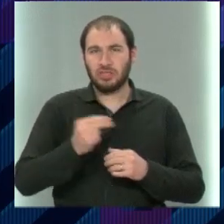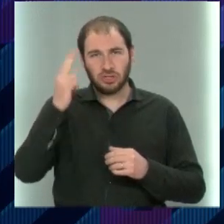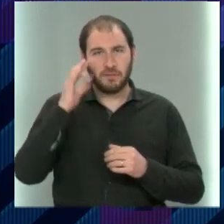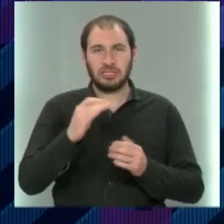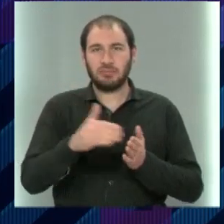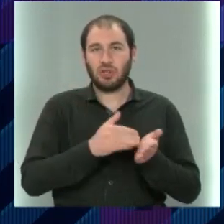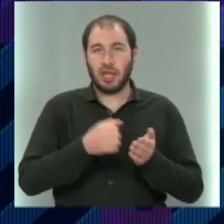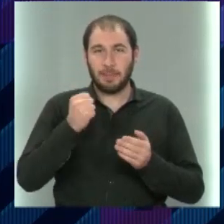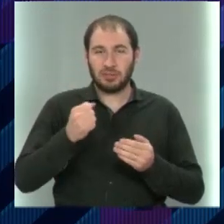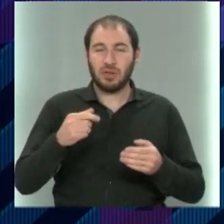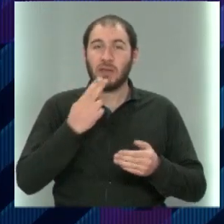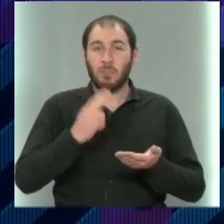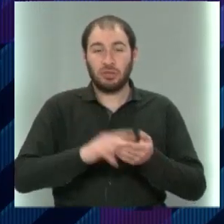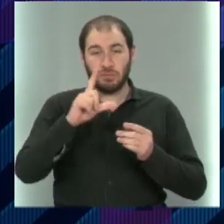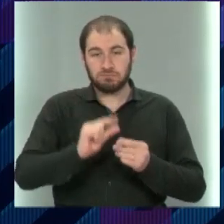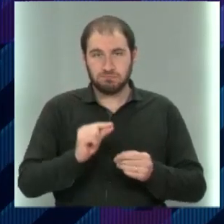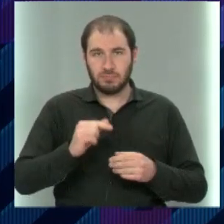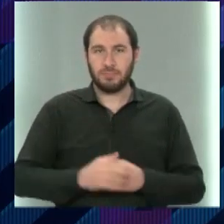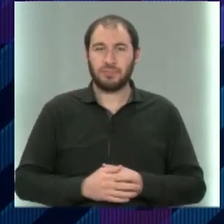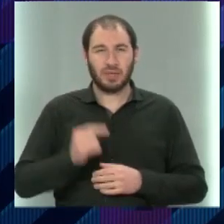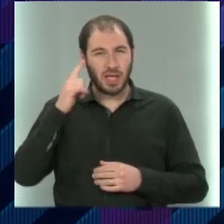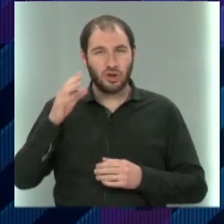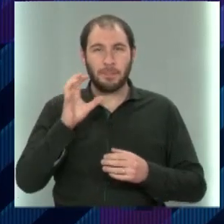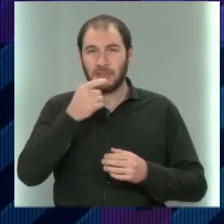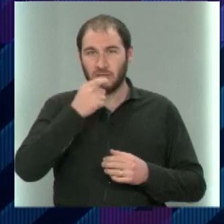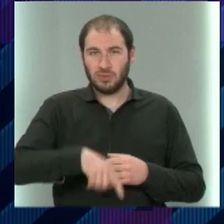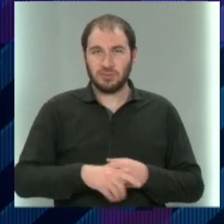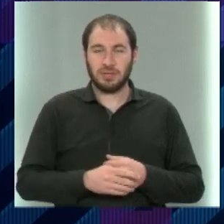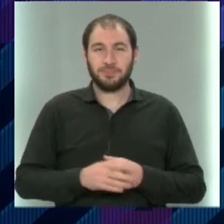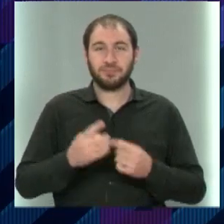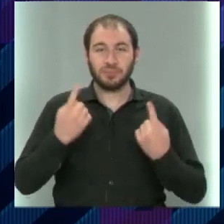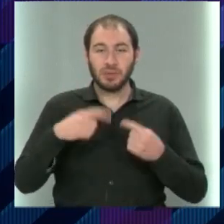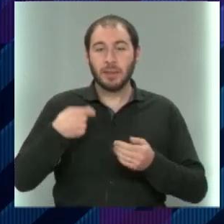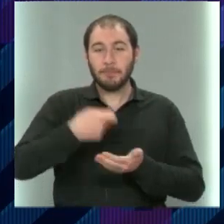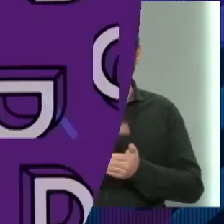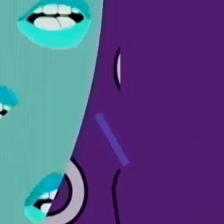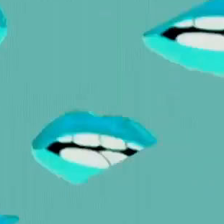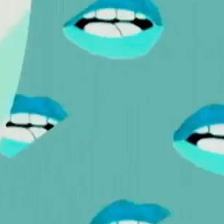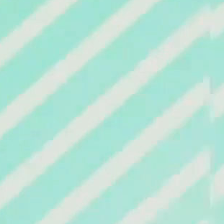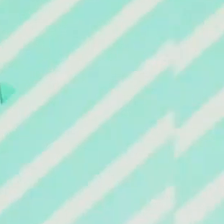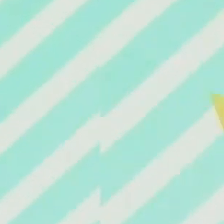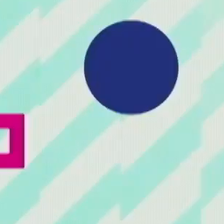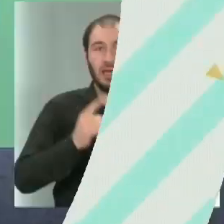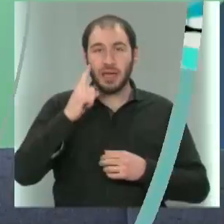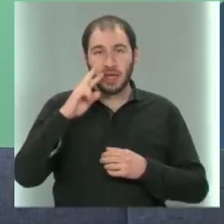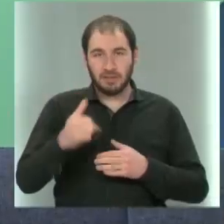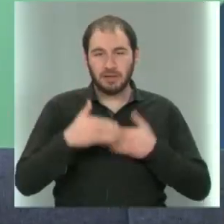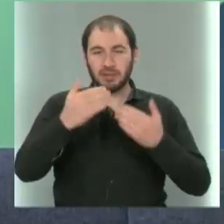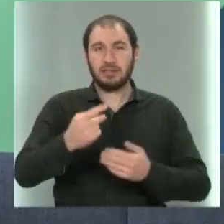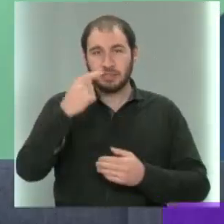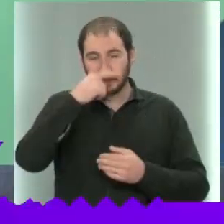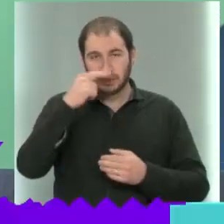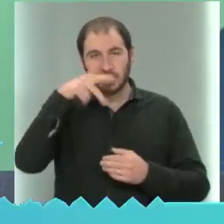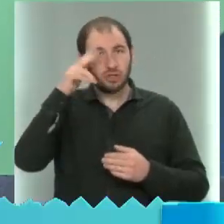290 millones de pesos en impuestos, recordamos que hablamos de la provincia, y han diferido de pago de IVA en 778 millones